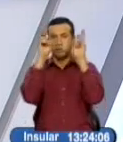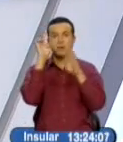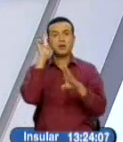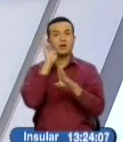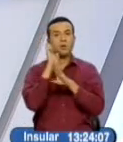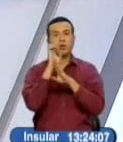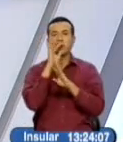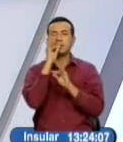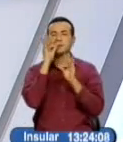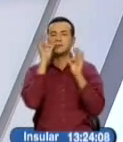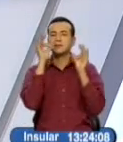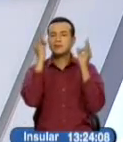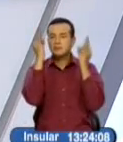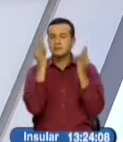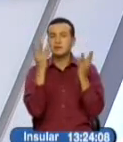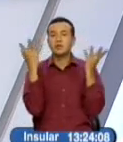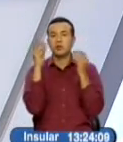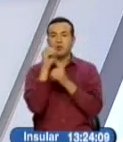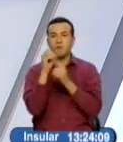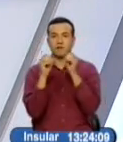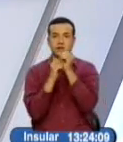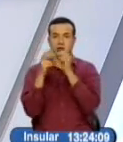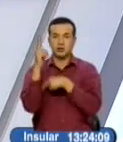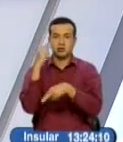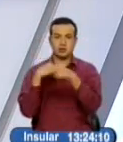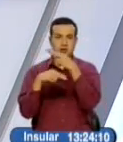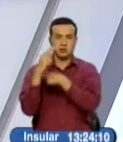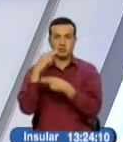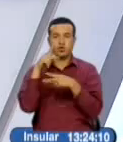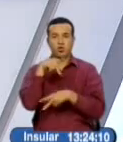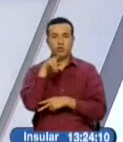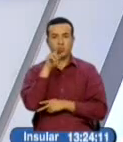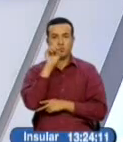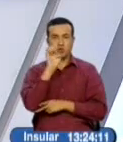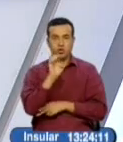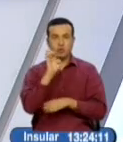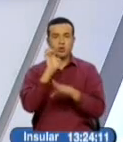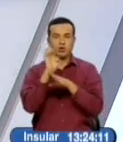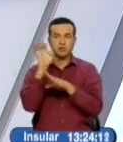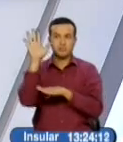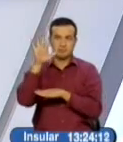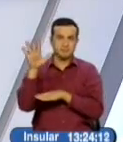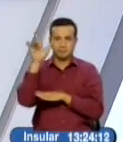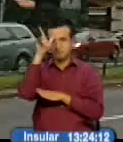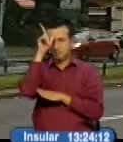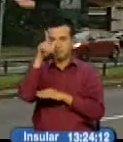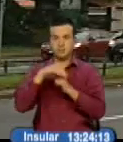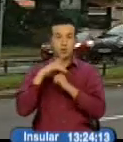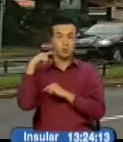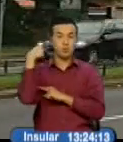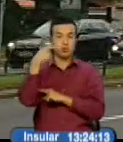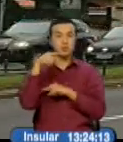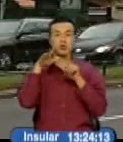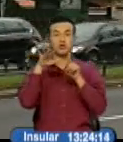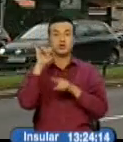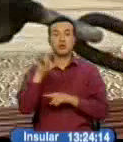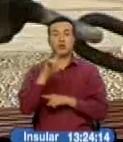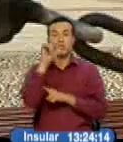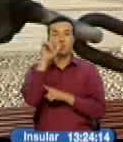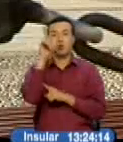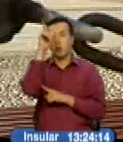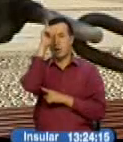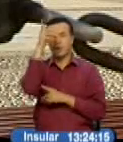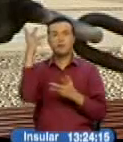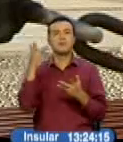Ecuador Exquisito, desarrollada por la oficina comercial de ProEcuador en ese país. El próximo 6 de julio en Hamburgo, Alemania,